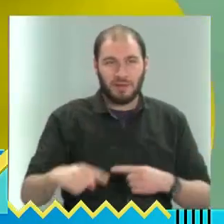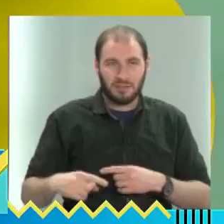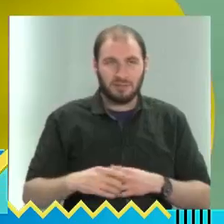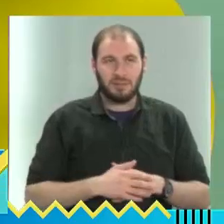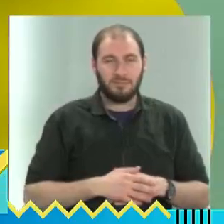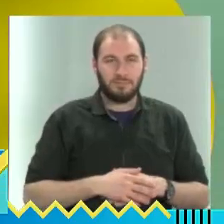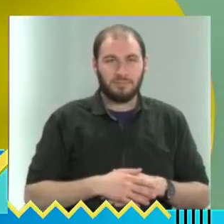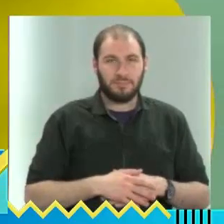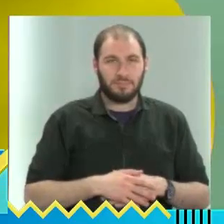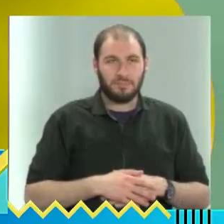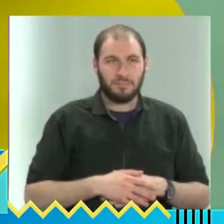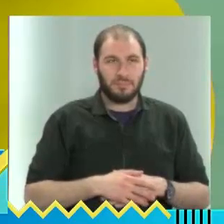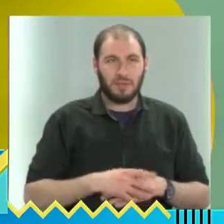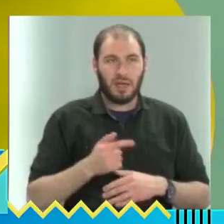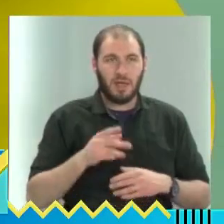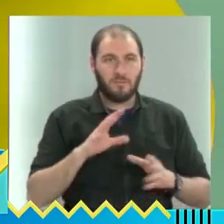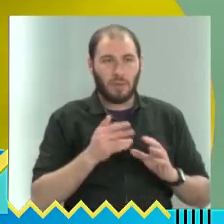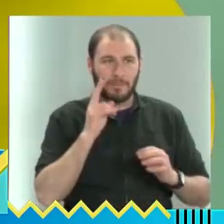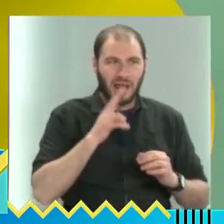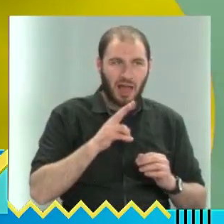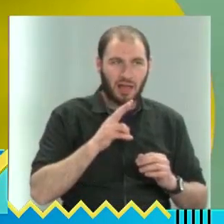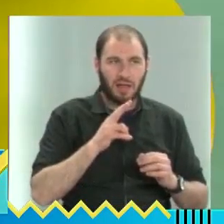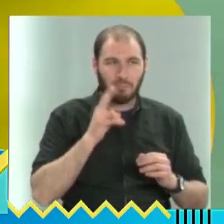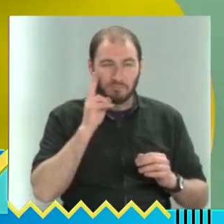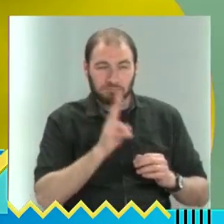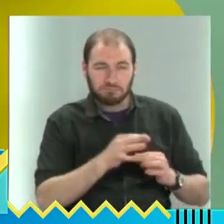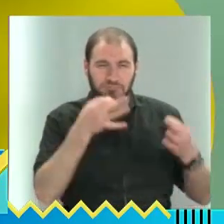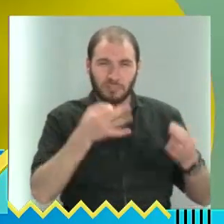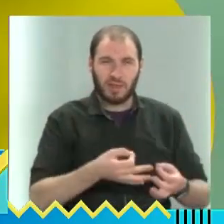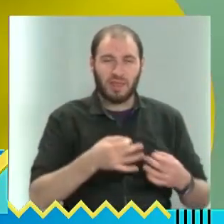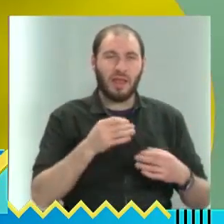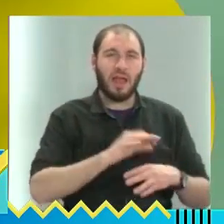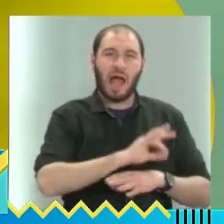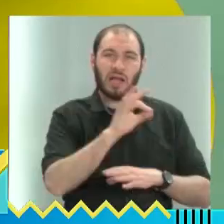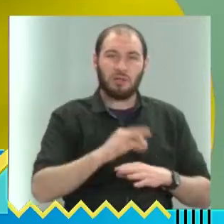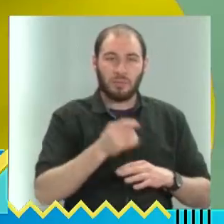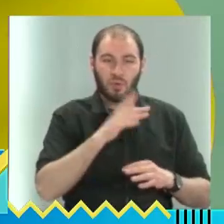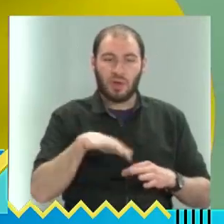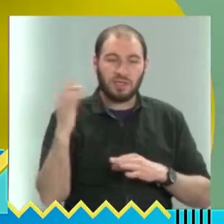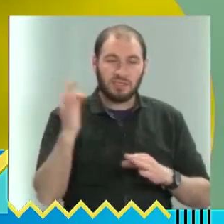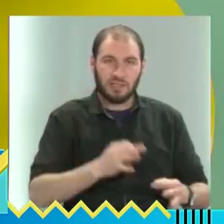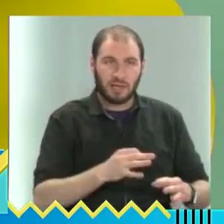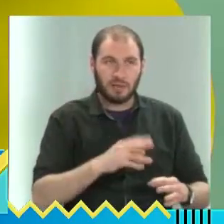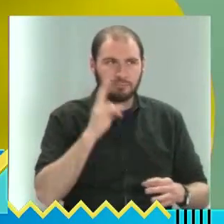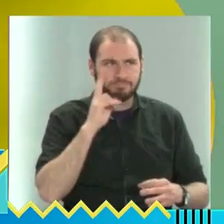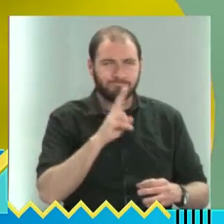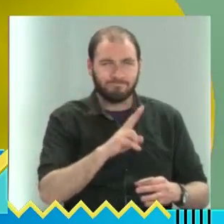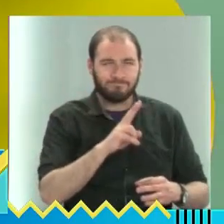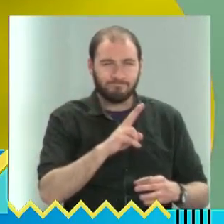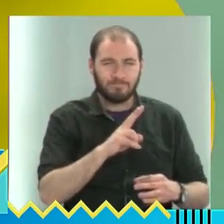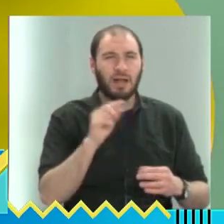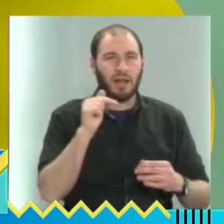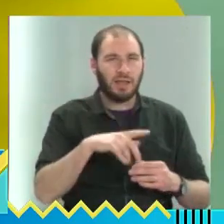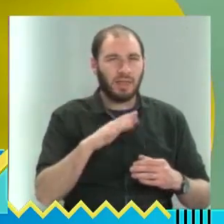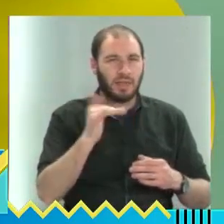tenemos con la mirada y la observación. Yo creo que la arquitectura, cuando uno llega a un lugar y la empieza a observar,